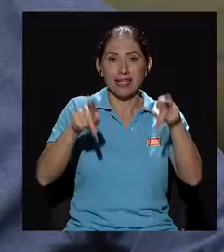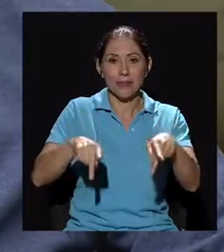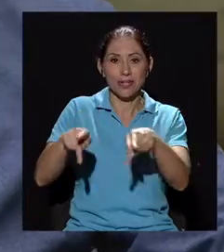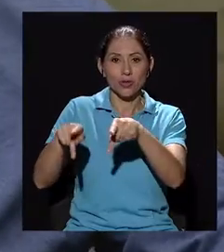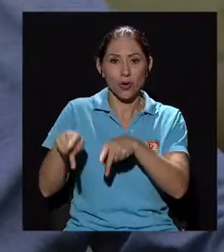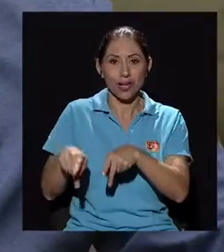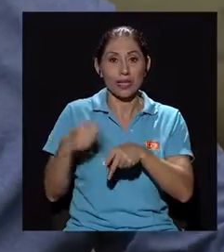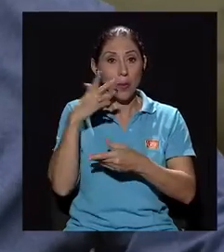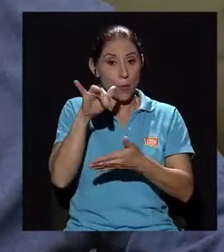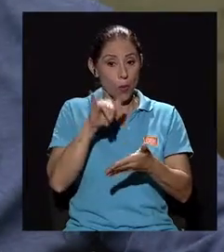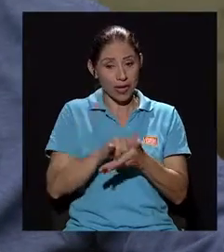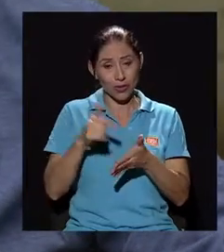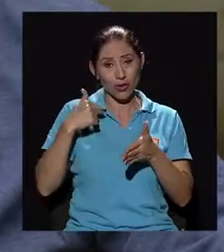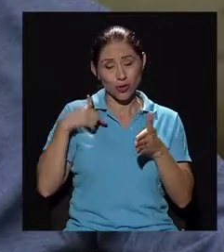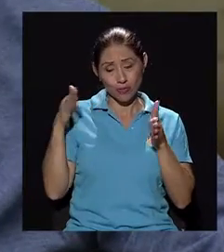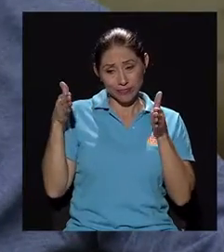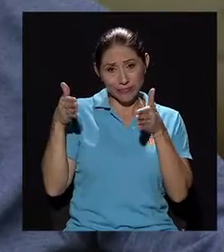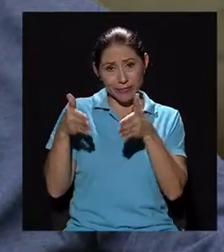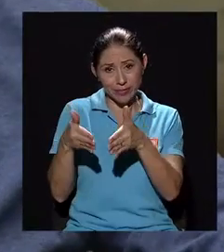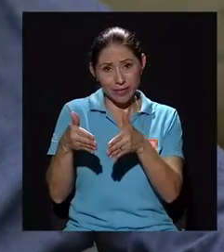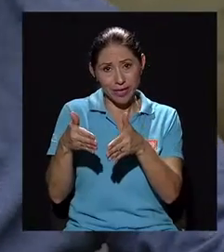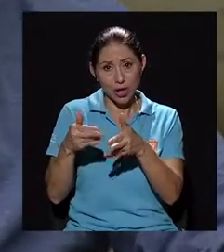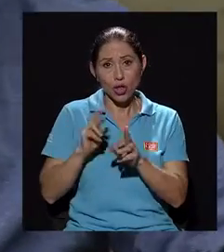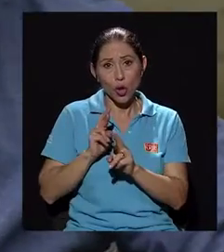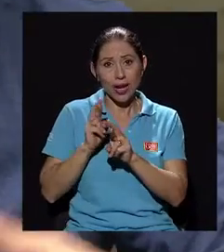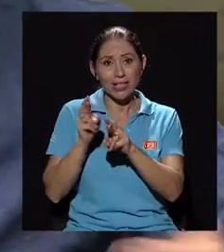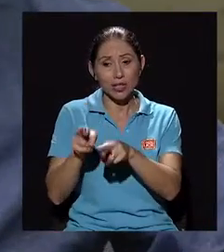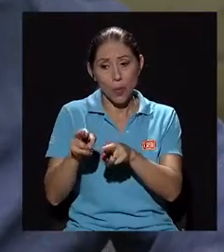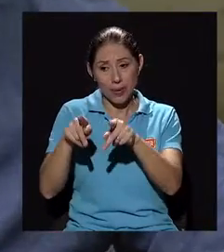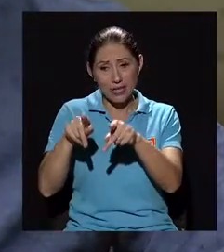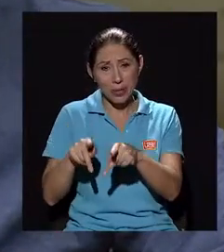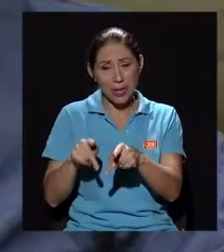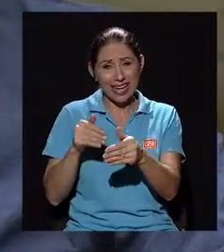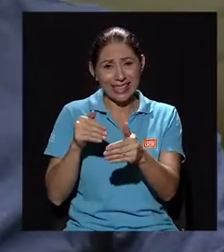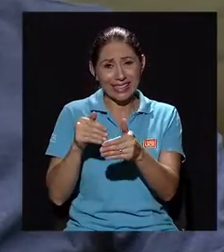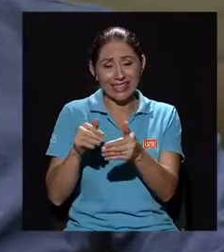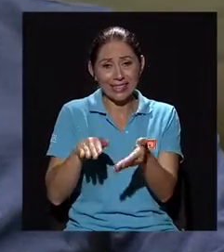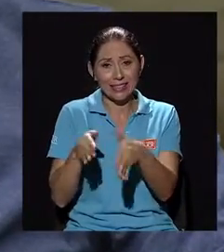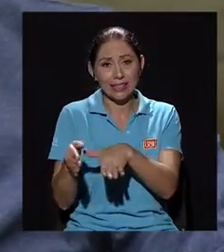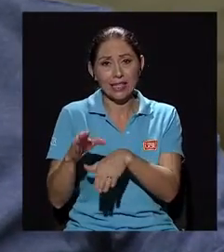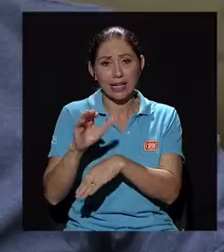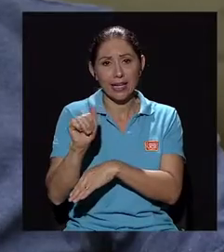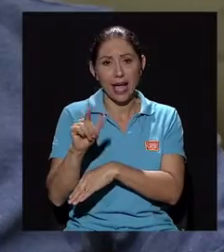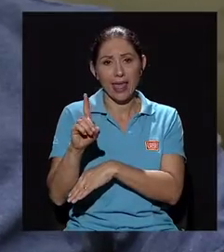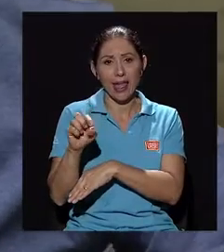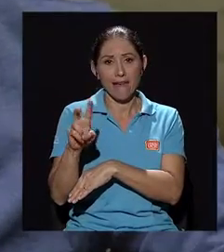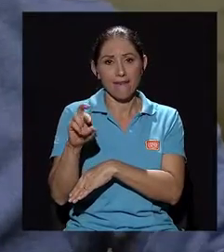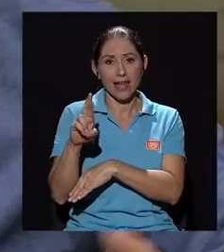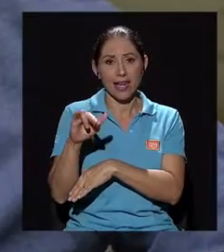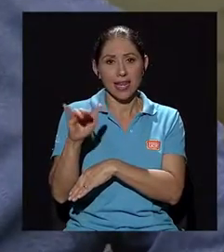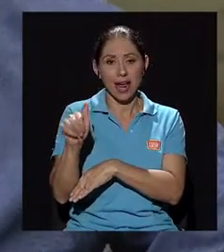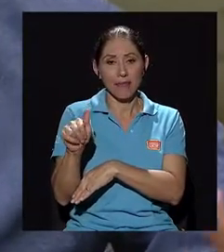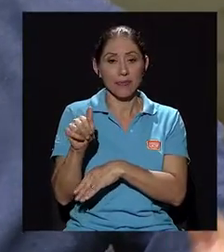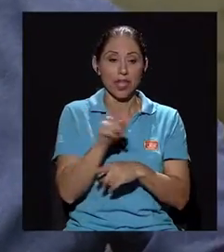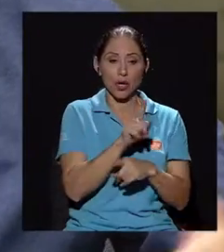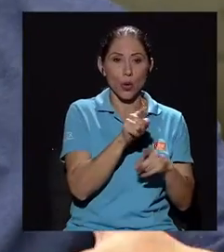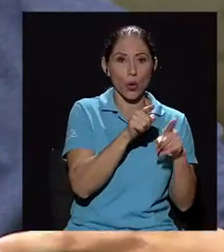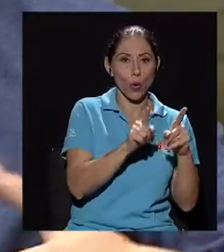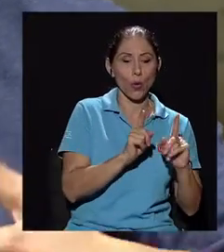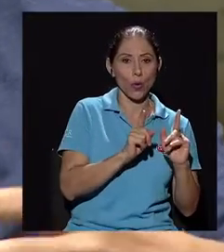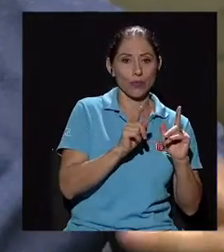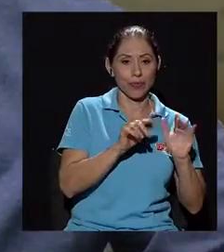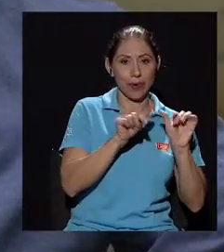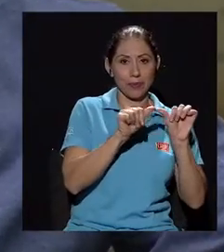donación cadavérica sobre la donación viva. En el caso de los órganos, ¿verdad?, o sea, que se pueden donar, o sea,